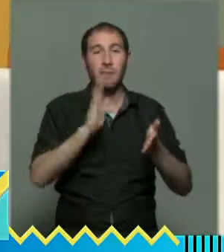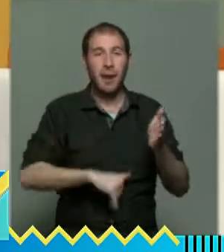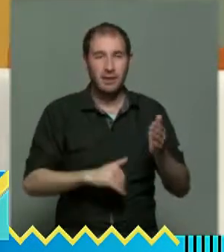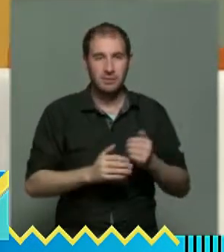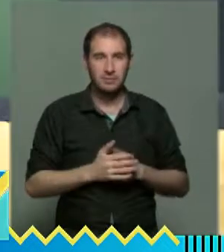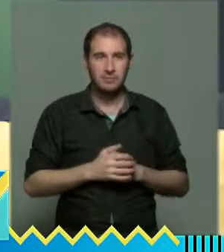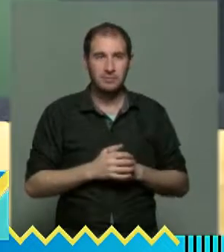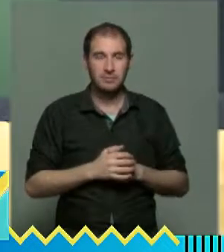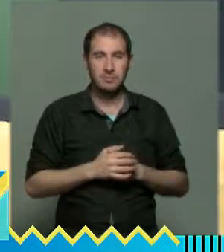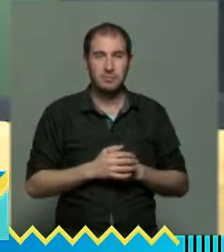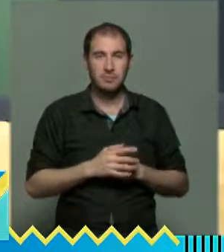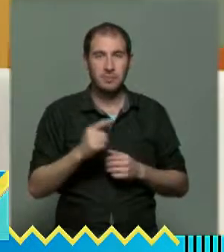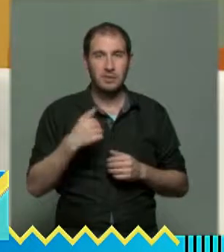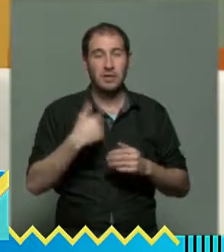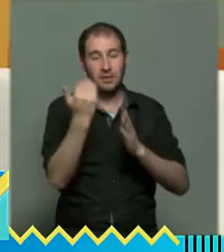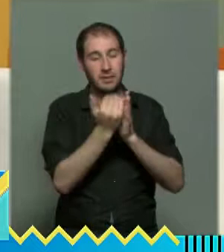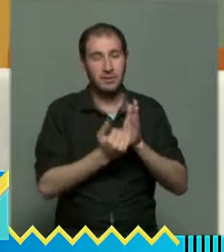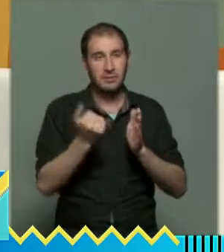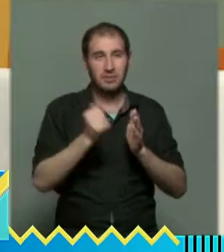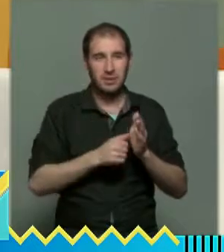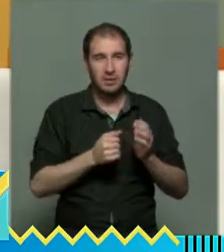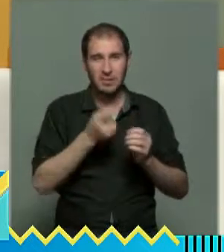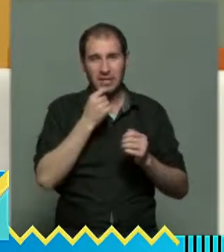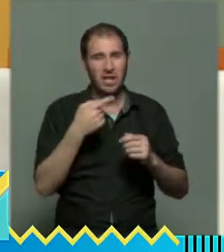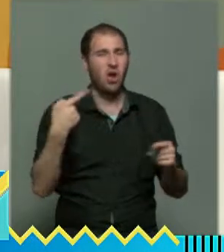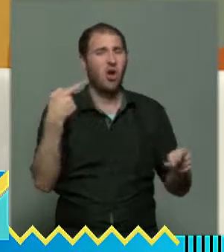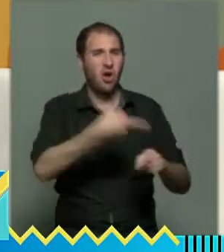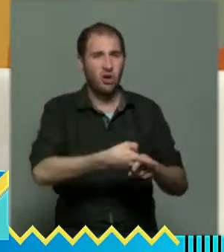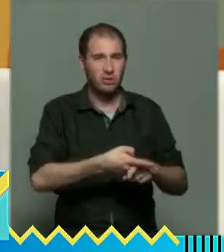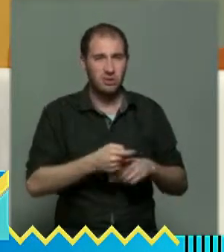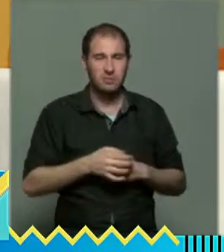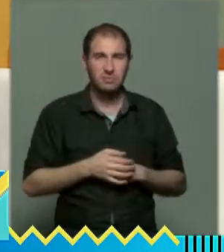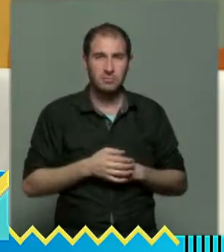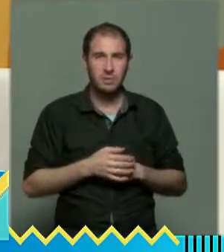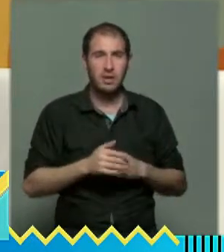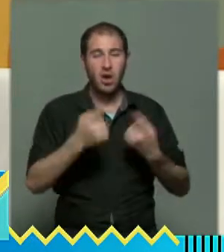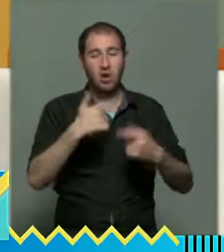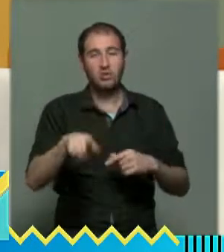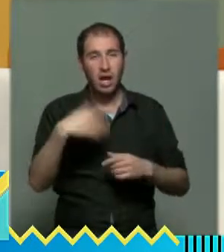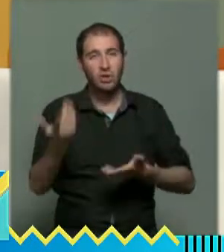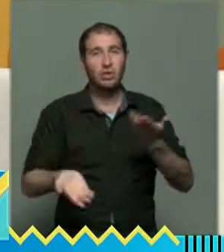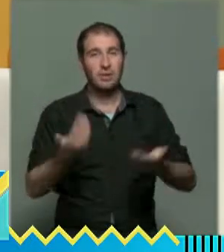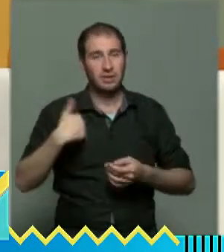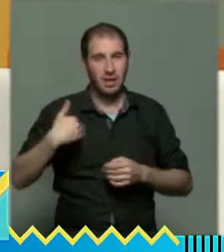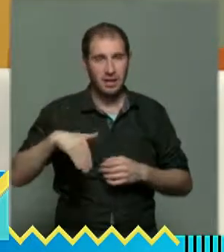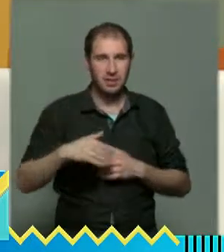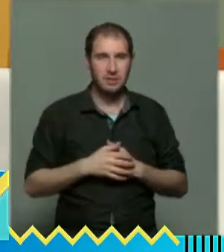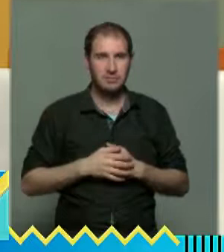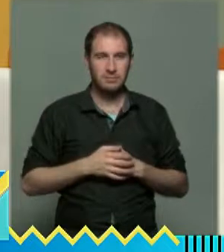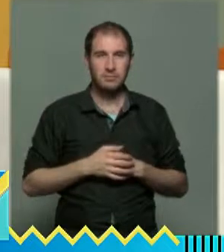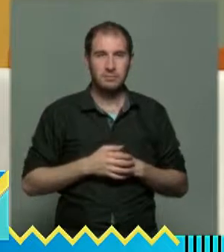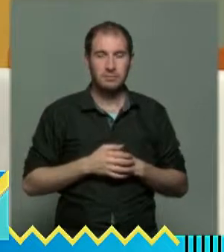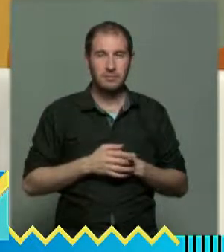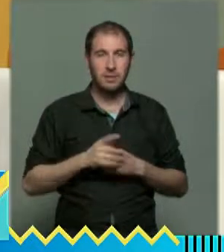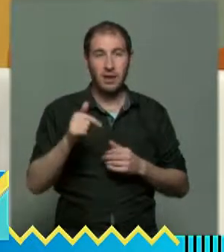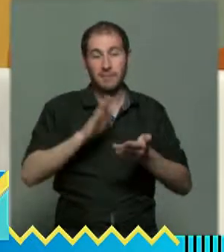blanqueada, nos pone una característica muy desventajosa de otras actividades en Argentina, donde